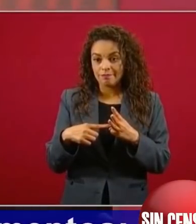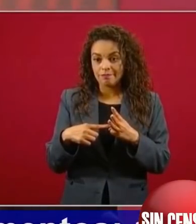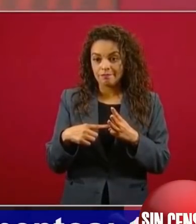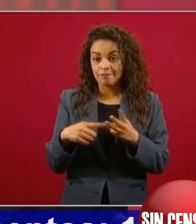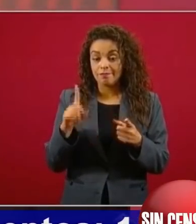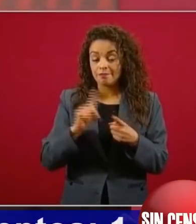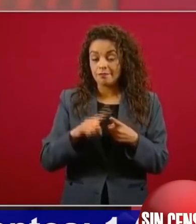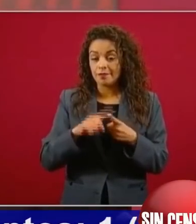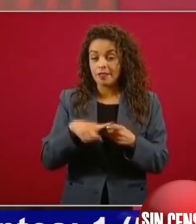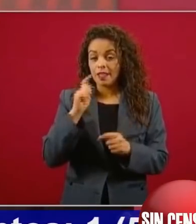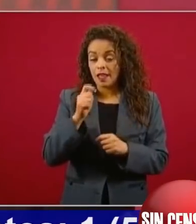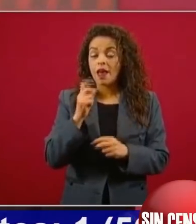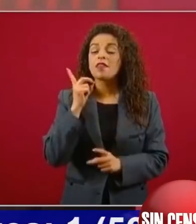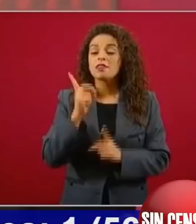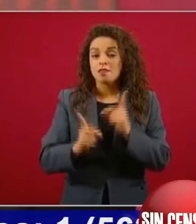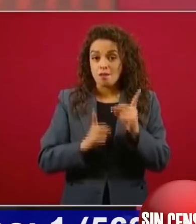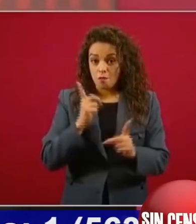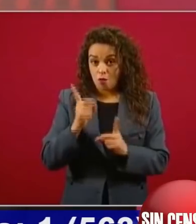deporte,